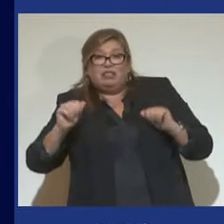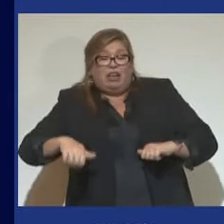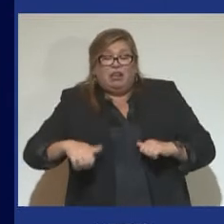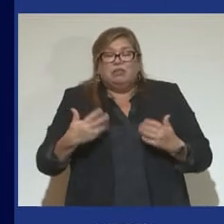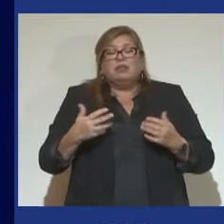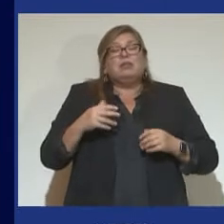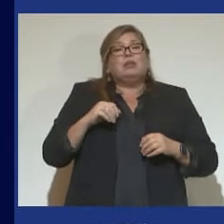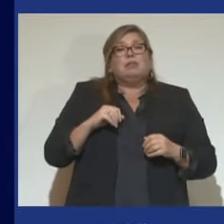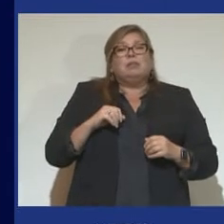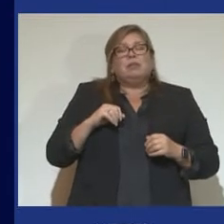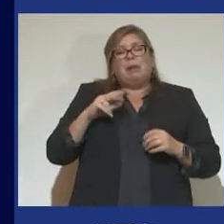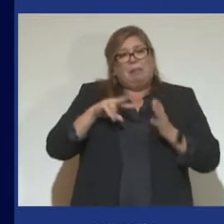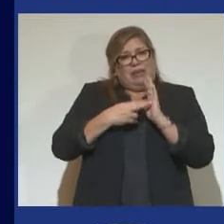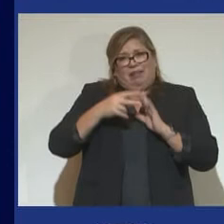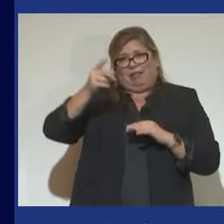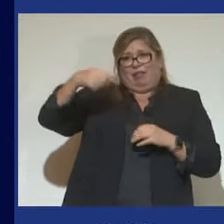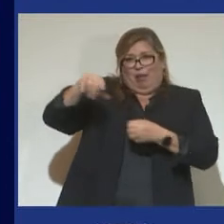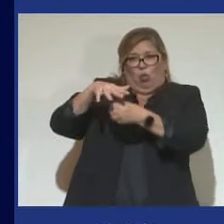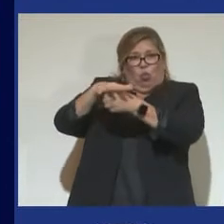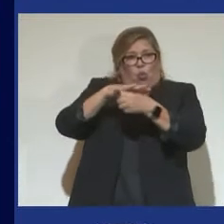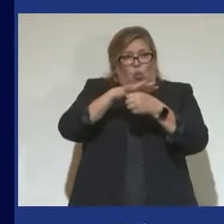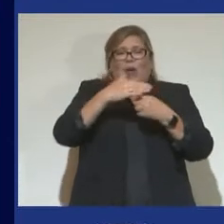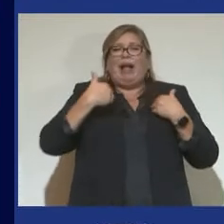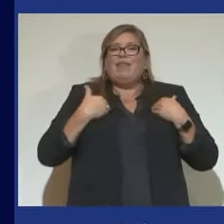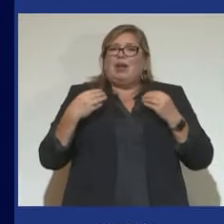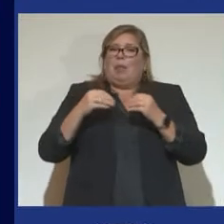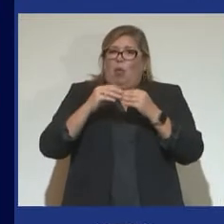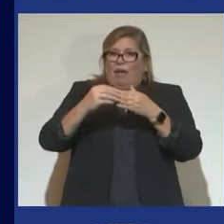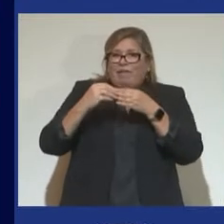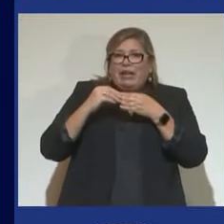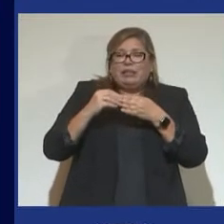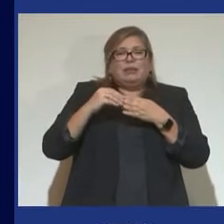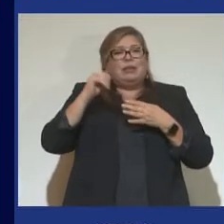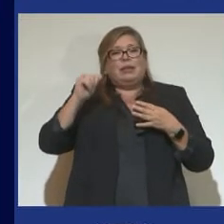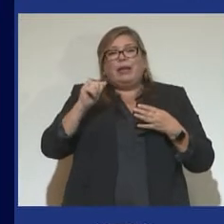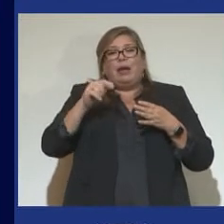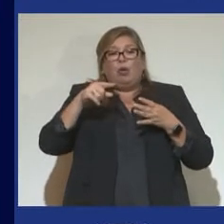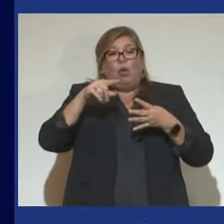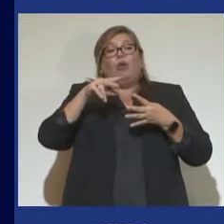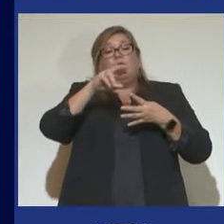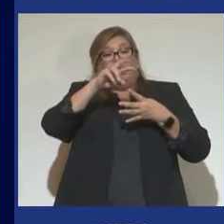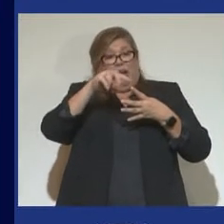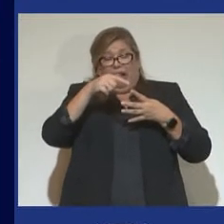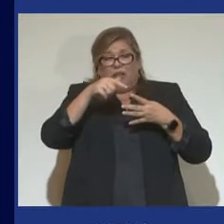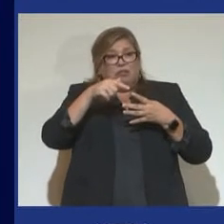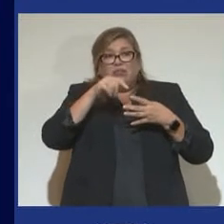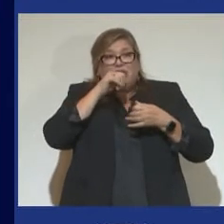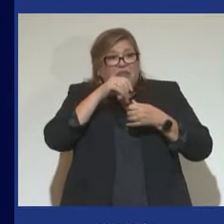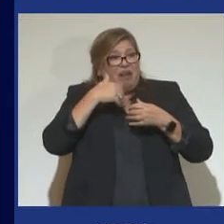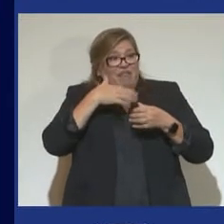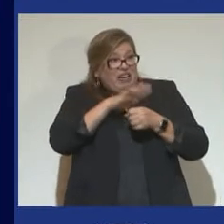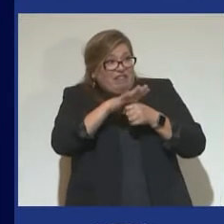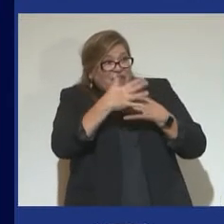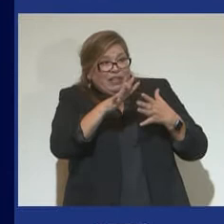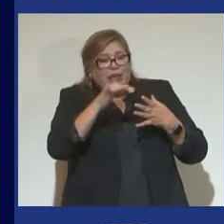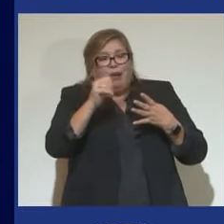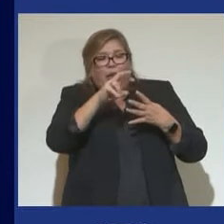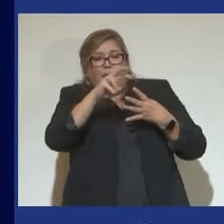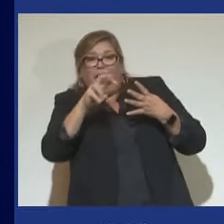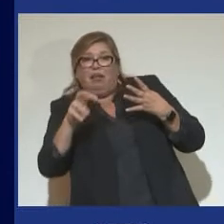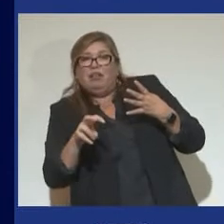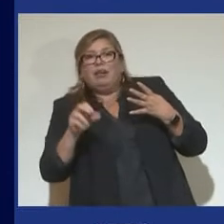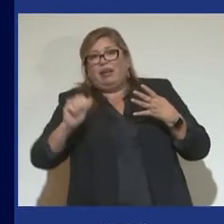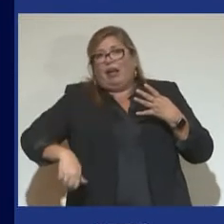paso lo cual de esta flexibilidad y les permite ir a diferentes edades en diferentes sectores de la economía